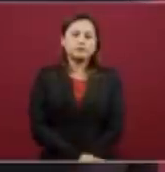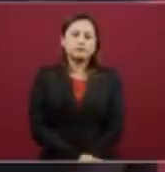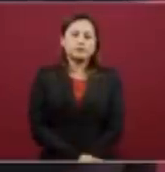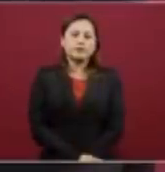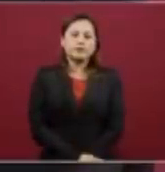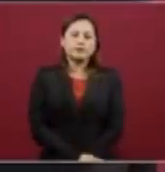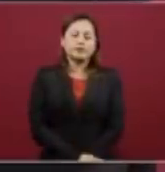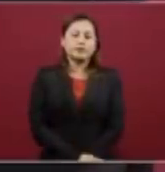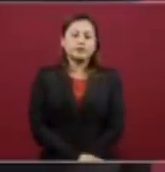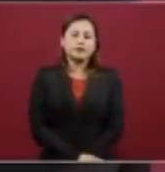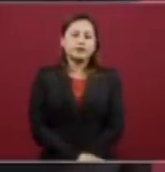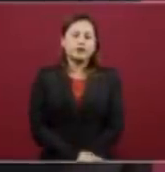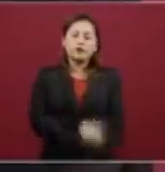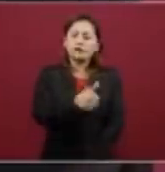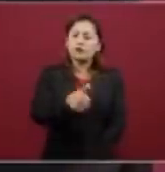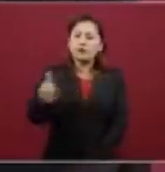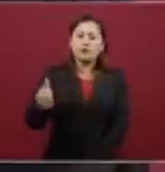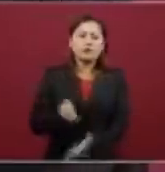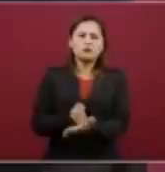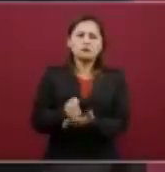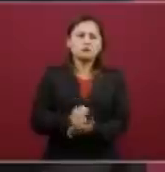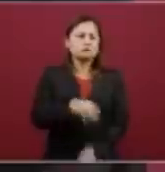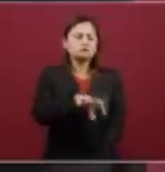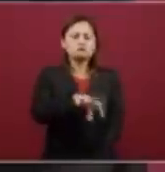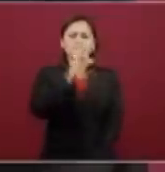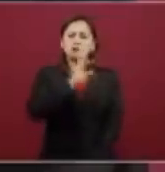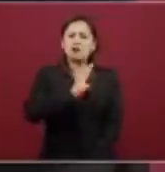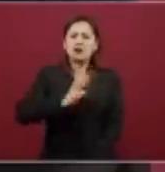por qué partido y por qué candidato van a votar.